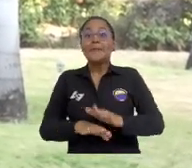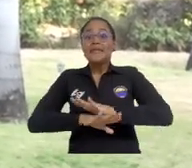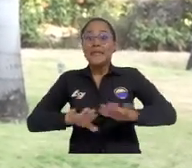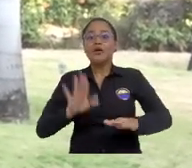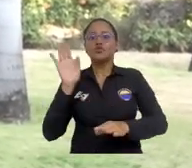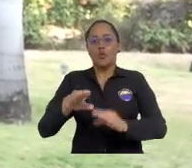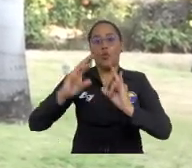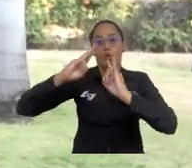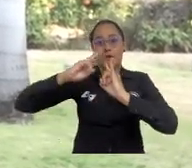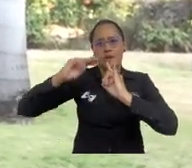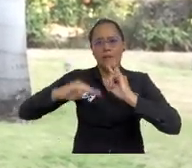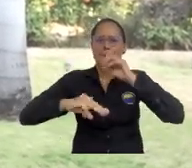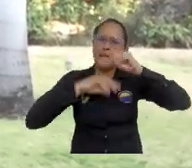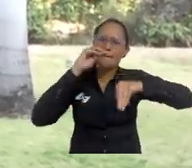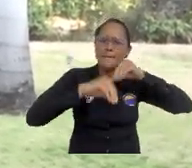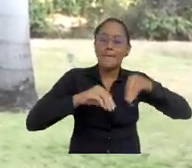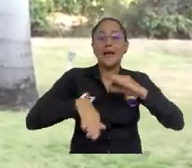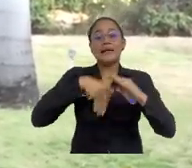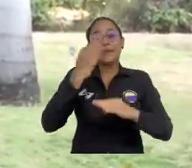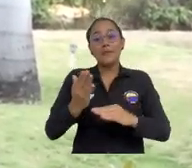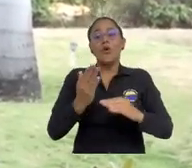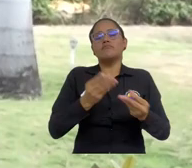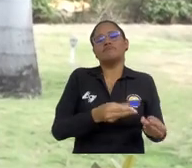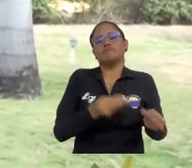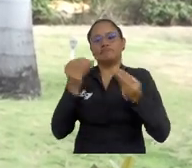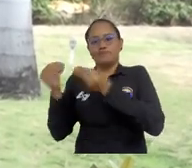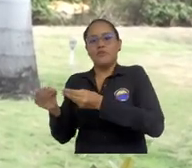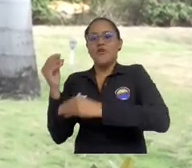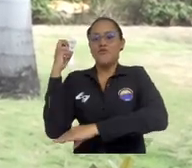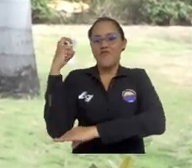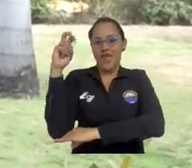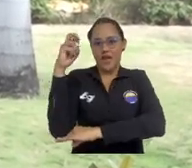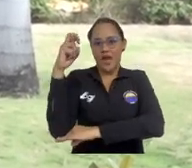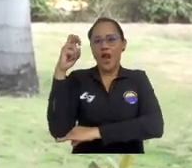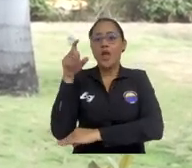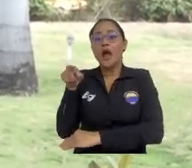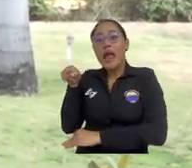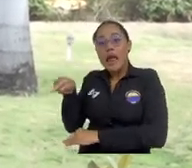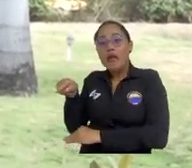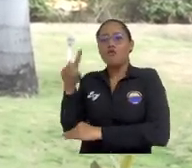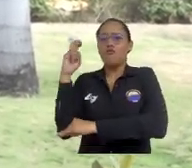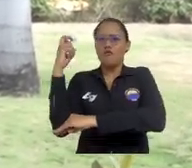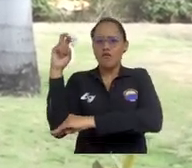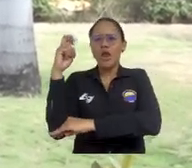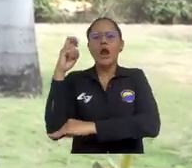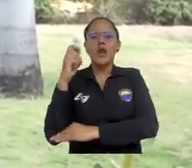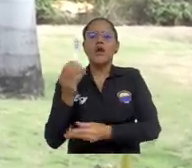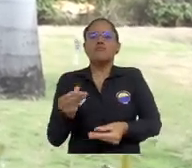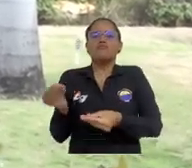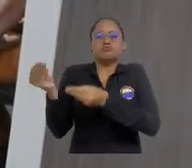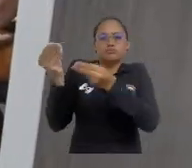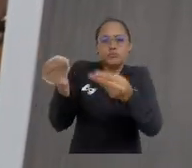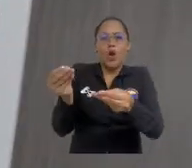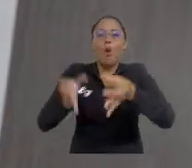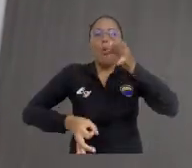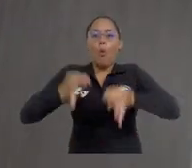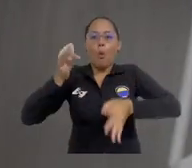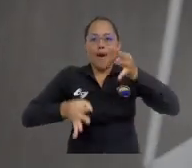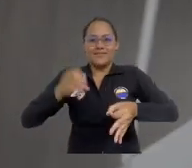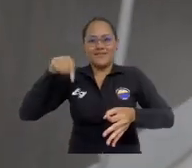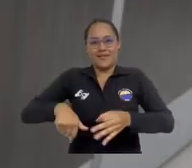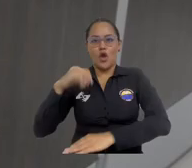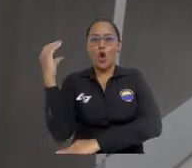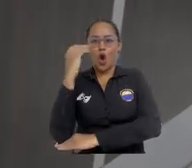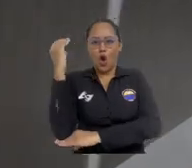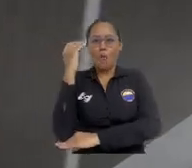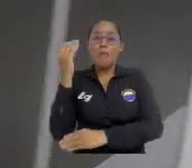universidad se presentarán los informes a la Fiscalía y la Fiscalía a través de nuestros fiscales a su vez se presentará ante los jueces